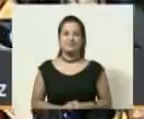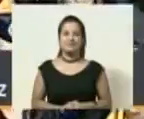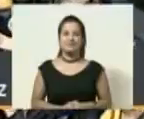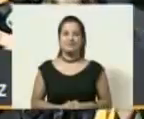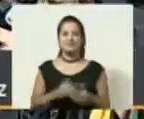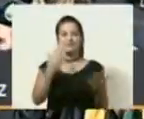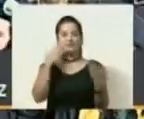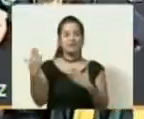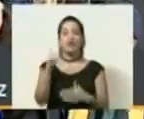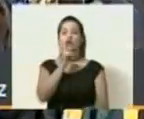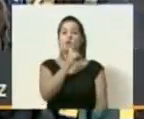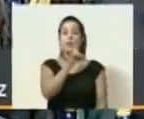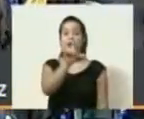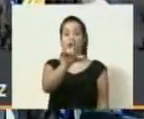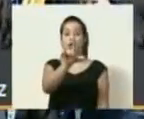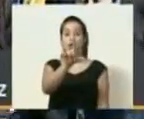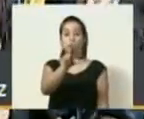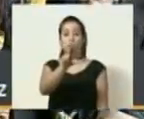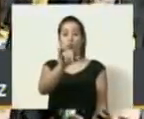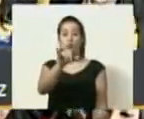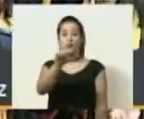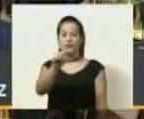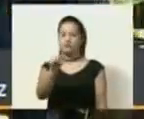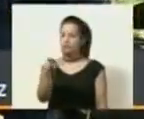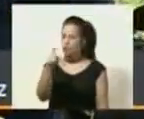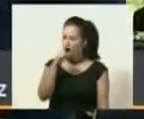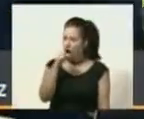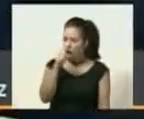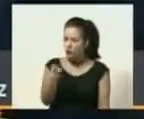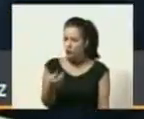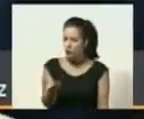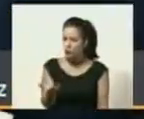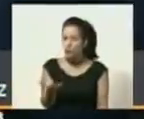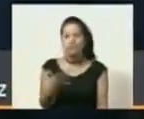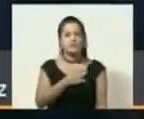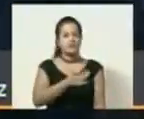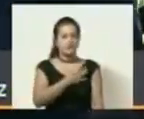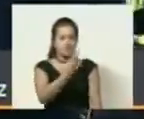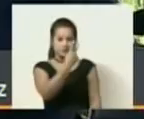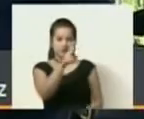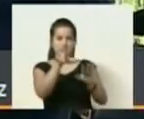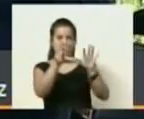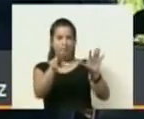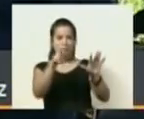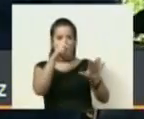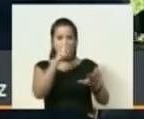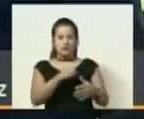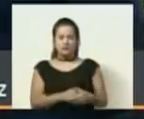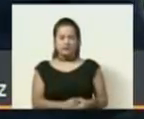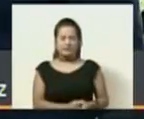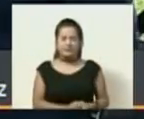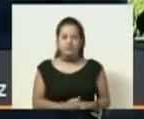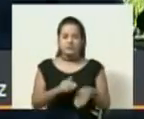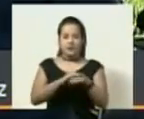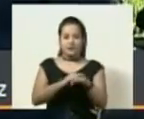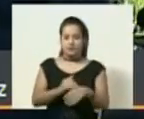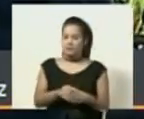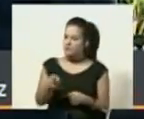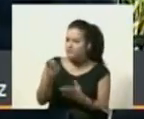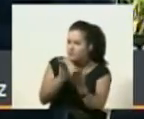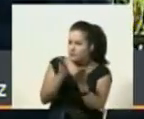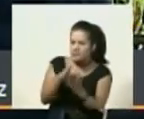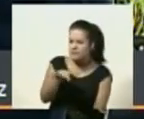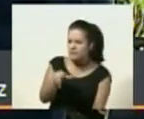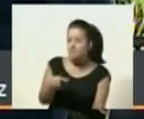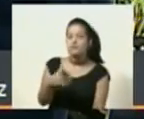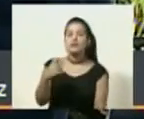Luis José Hernández. ¿Qué edad tienes tú, Luis José? 28 años de edad. ¿Dónde estudiaste? En la Misión